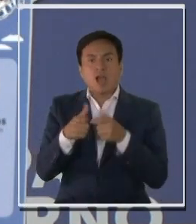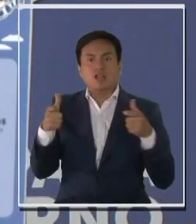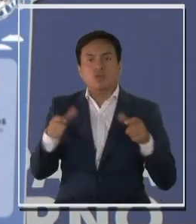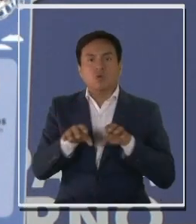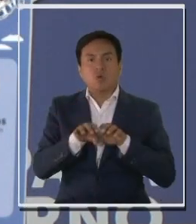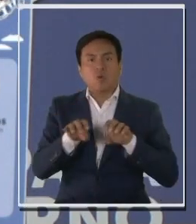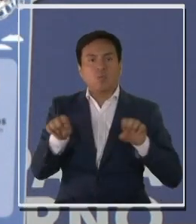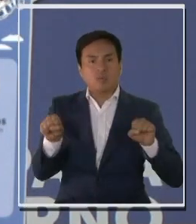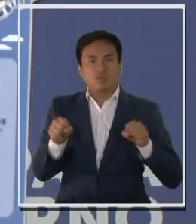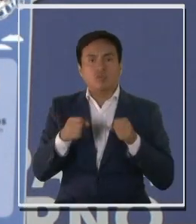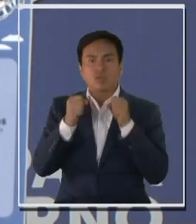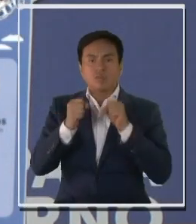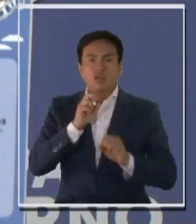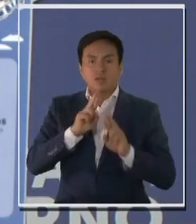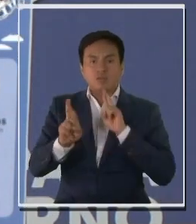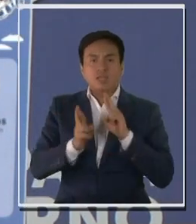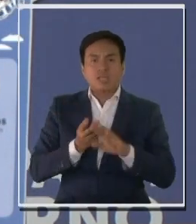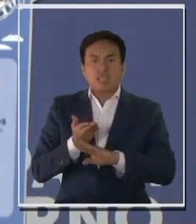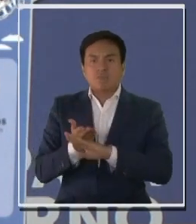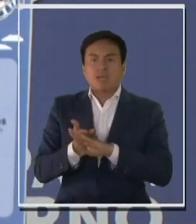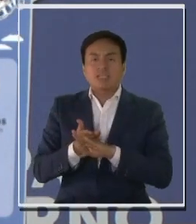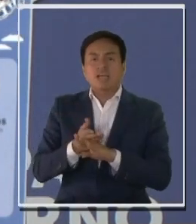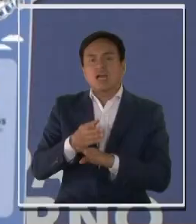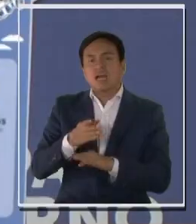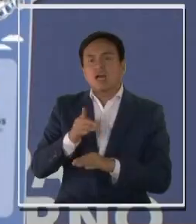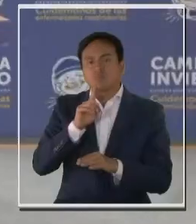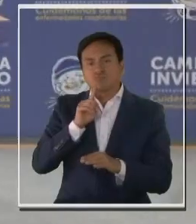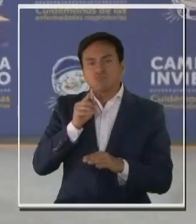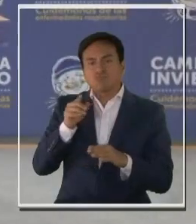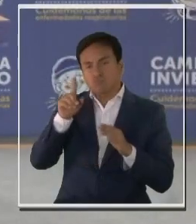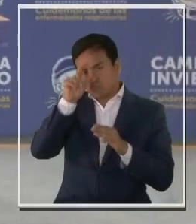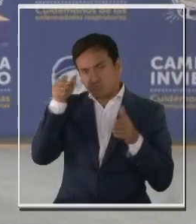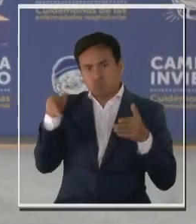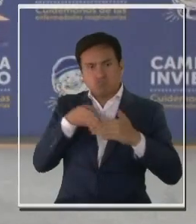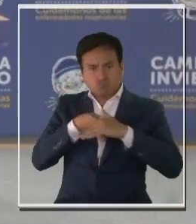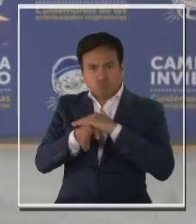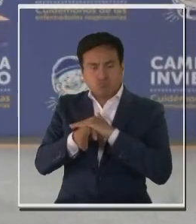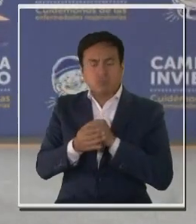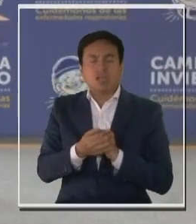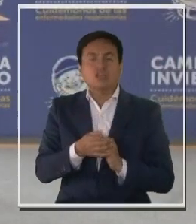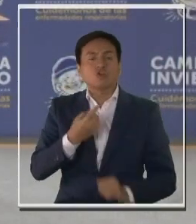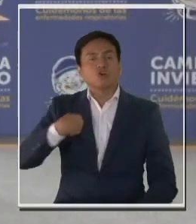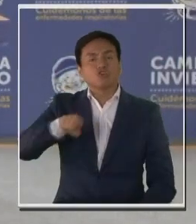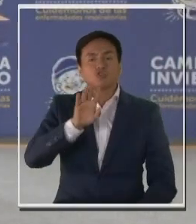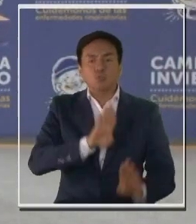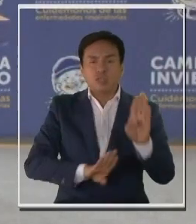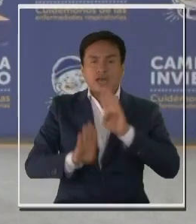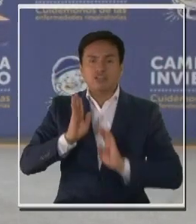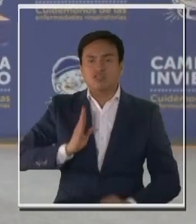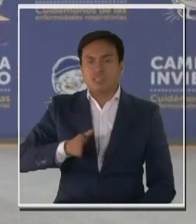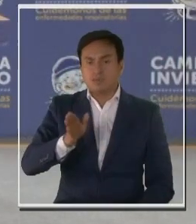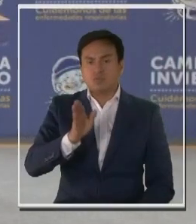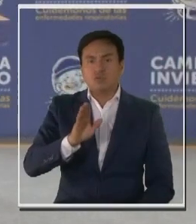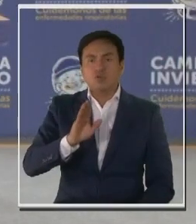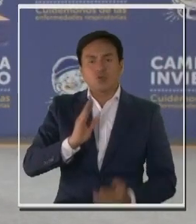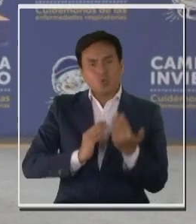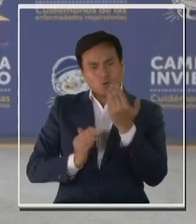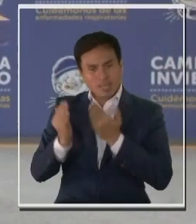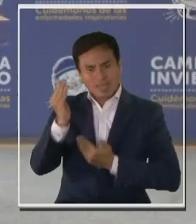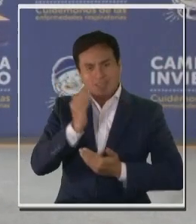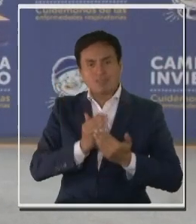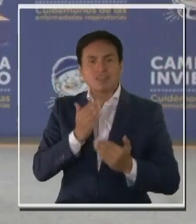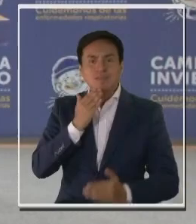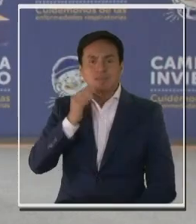alto compromiso para poder responder a la demanda asistencial así seguimos cuidándonos y siguen cuidándonos